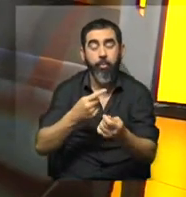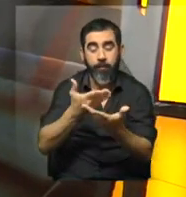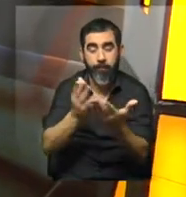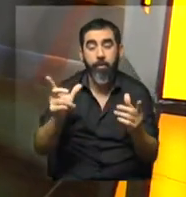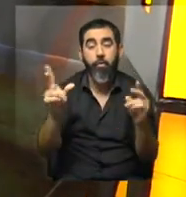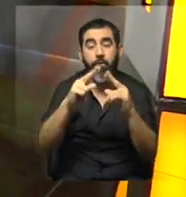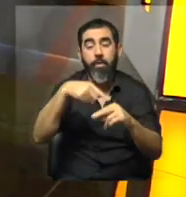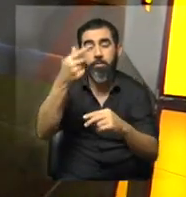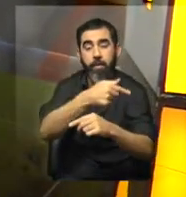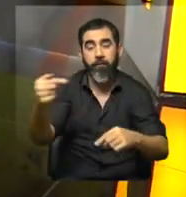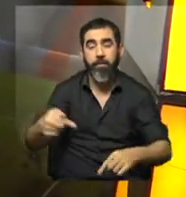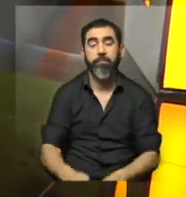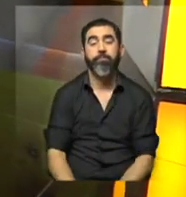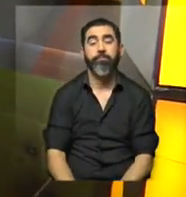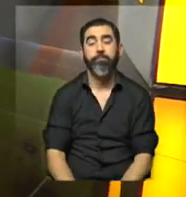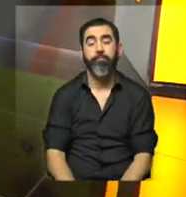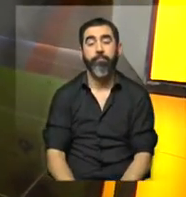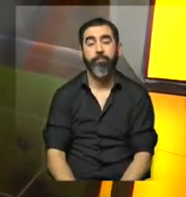vemos la semana que viene.